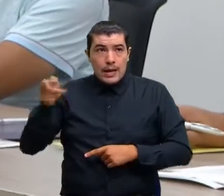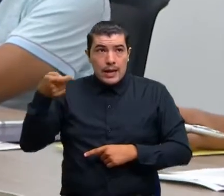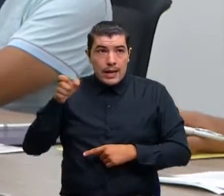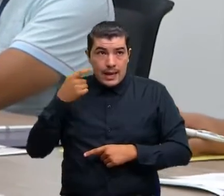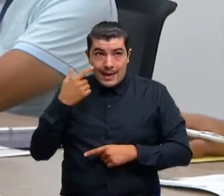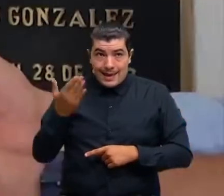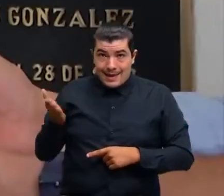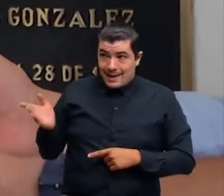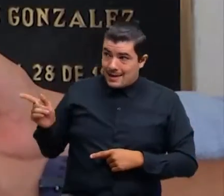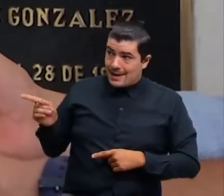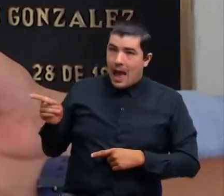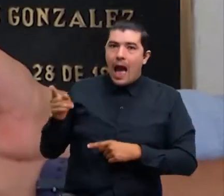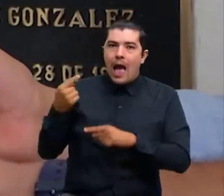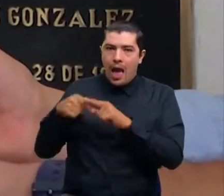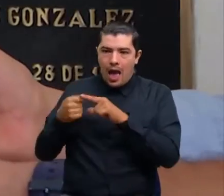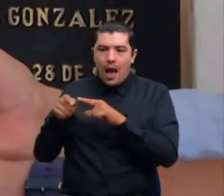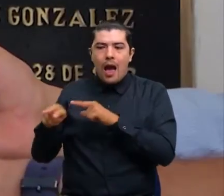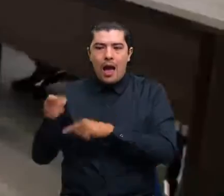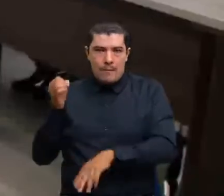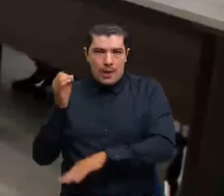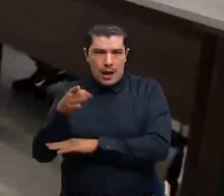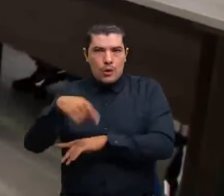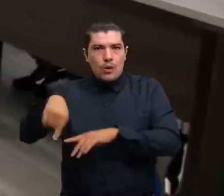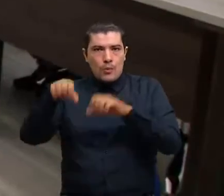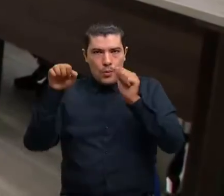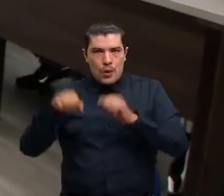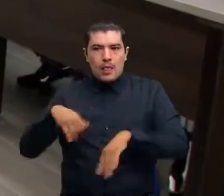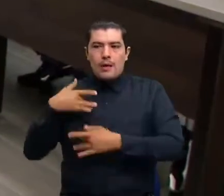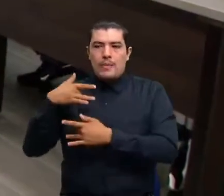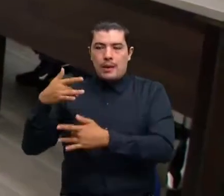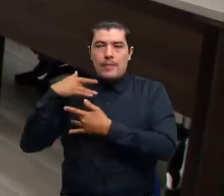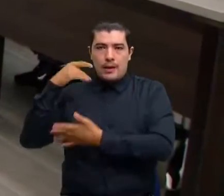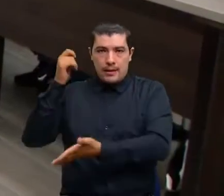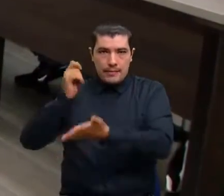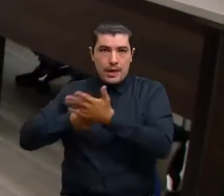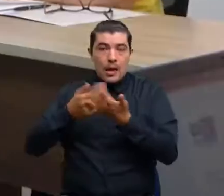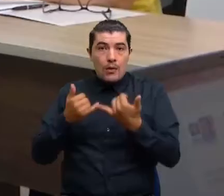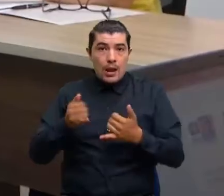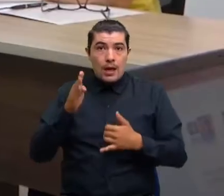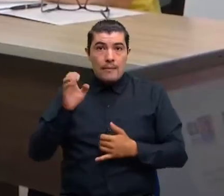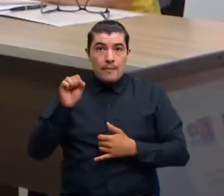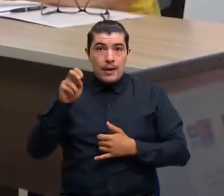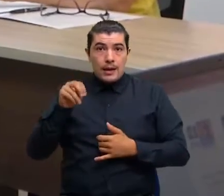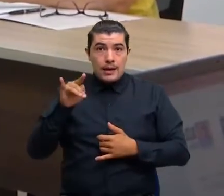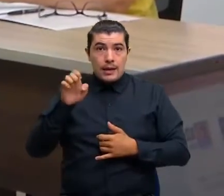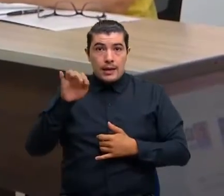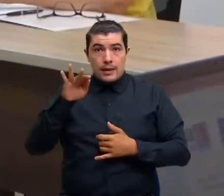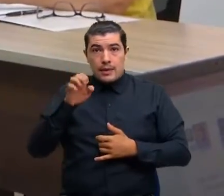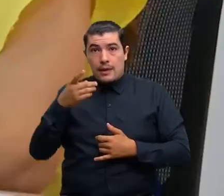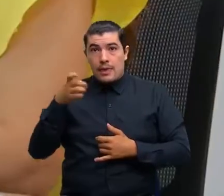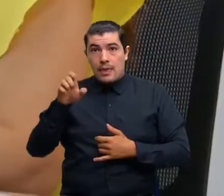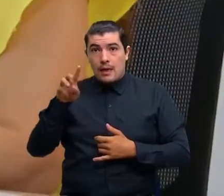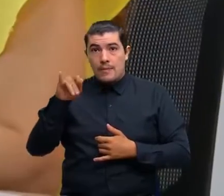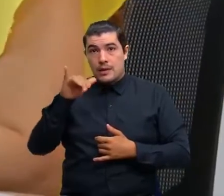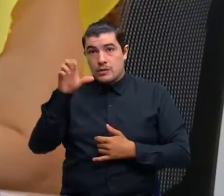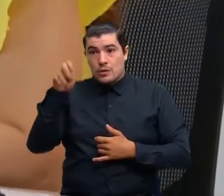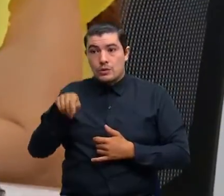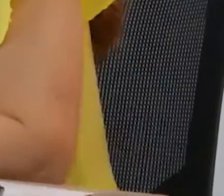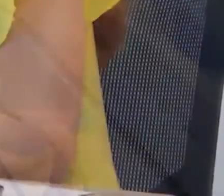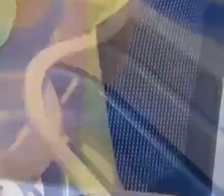para hacer sus donaciones los diferentes convenios el banquete del millón simultáneamente en 20 ciudades del